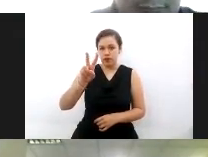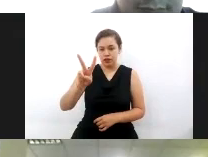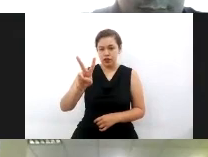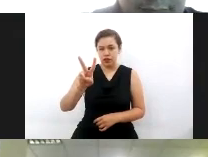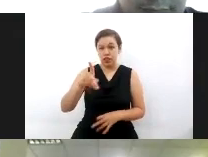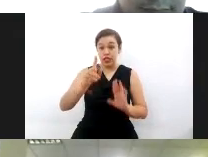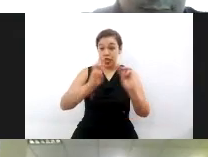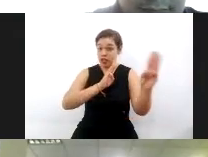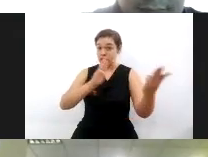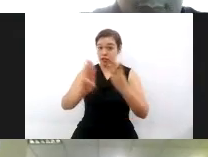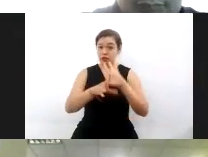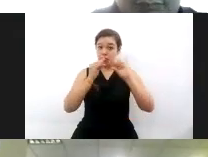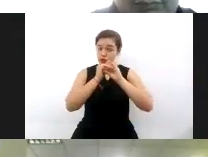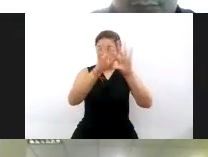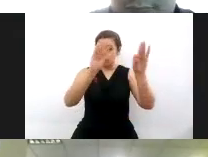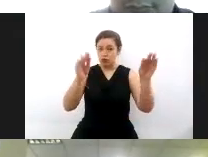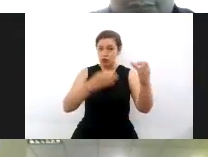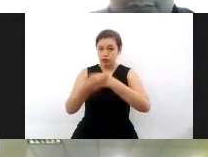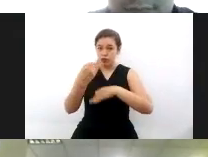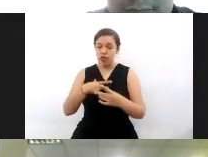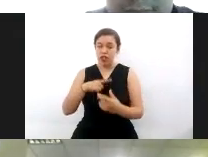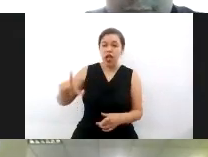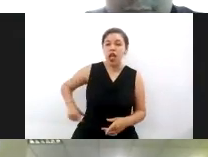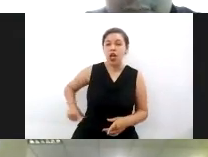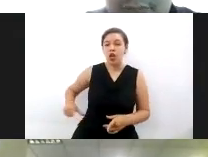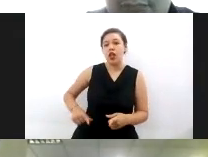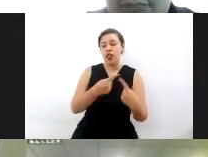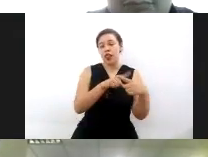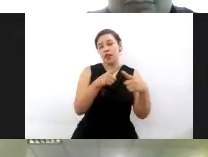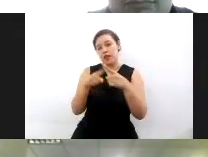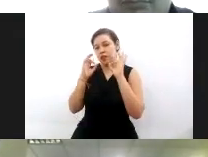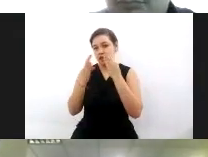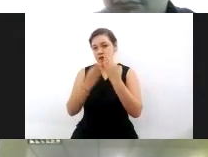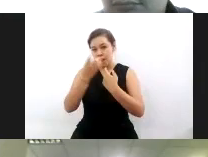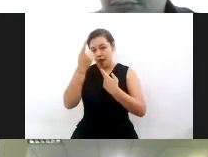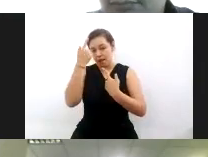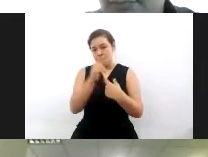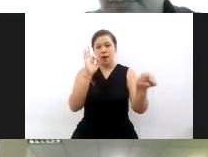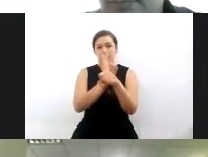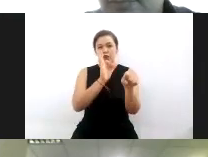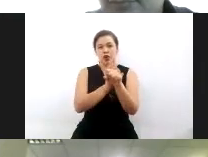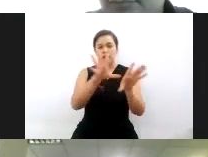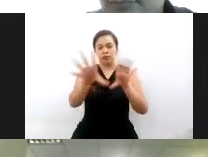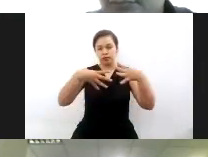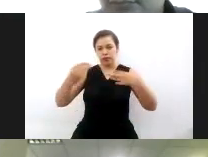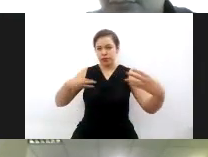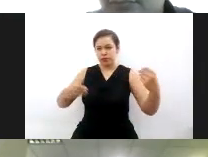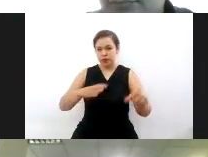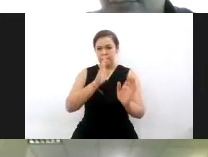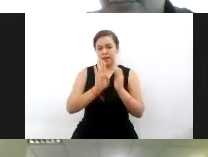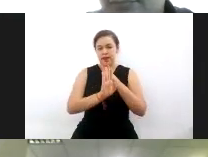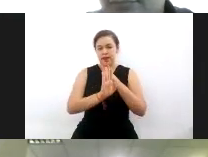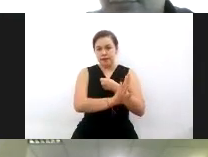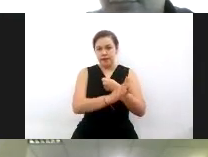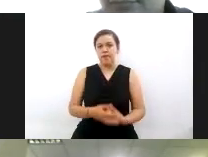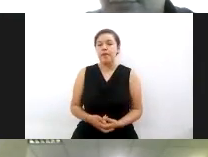de esta manera los gobiernos implementan medidas urgentes de diversas naturalezas para contrarrestar este contagio. Ante